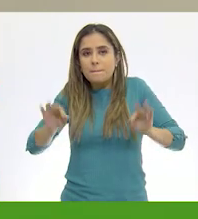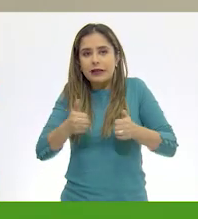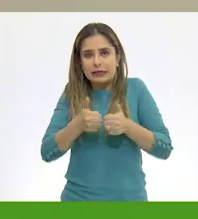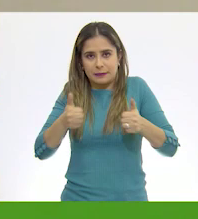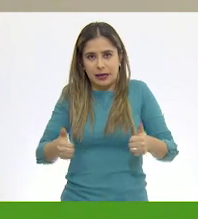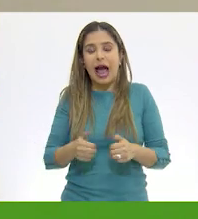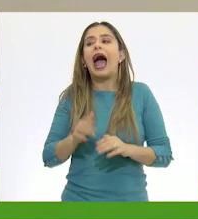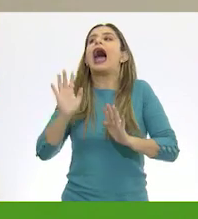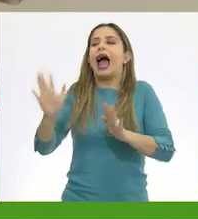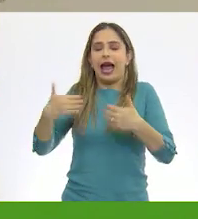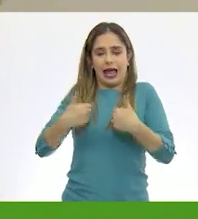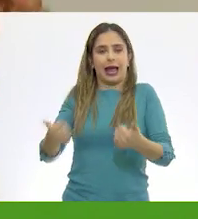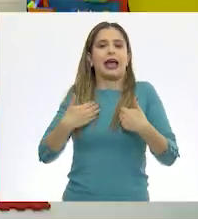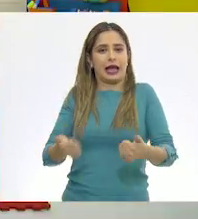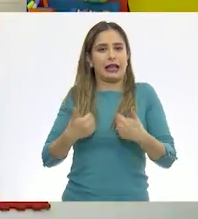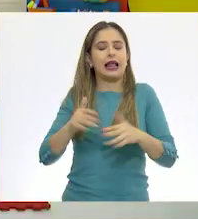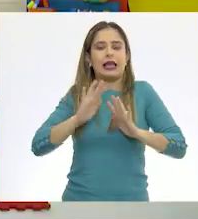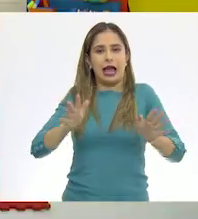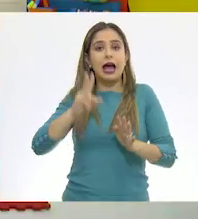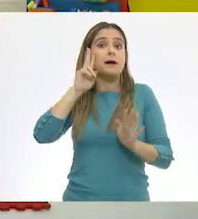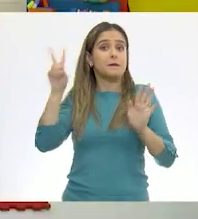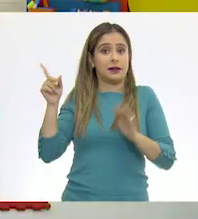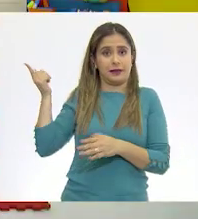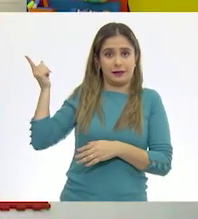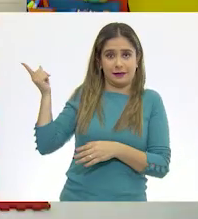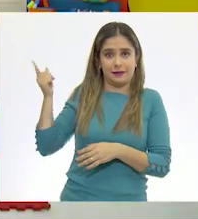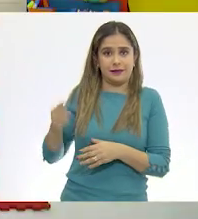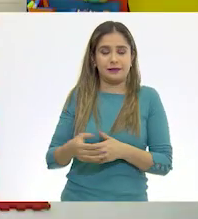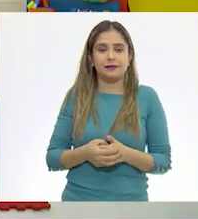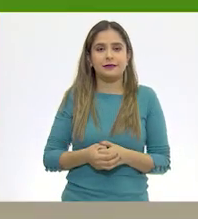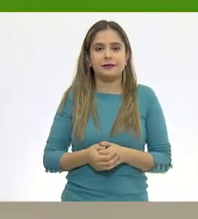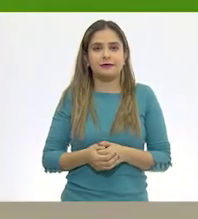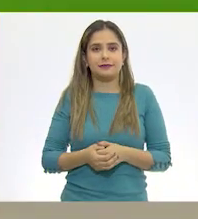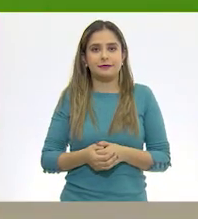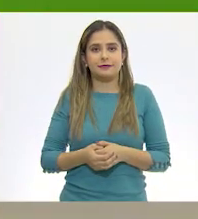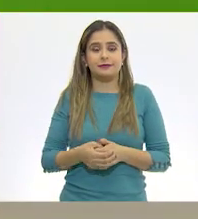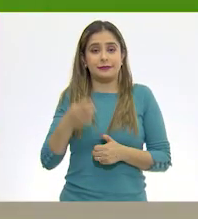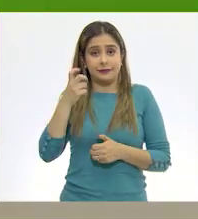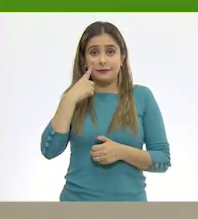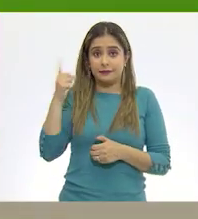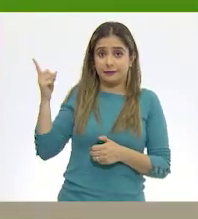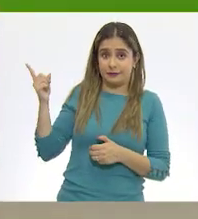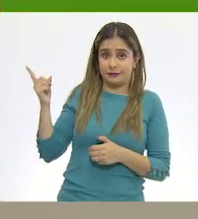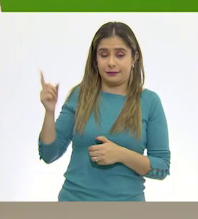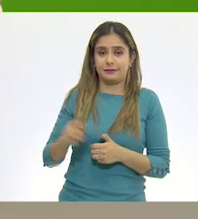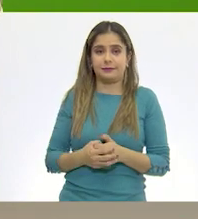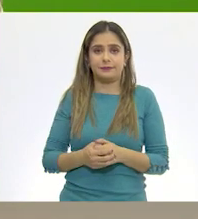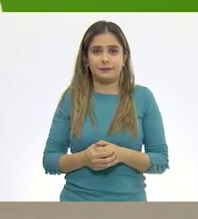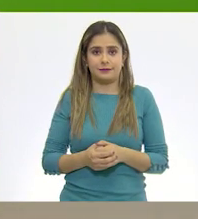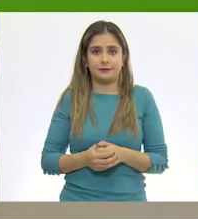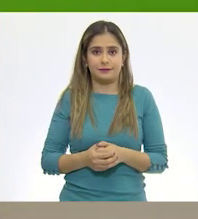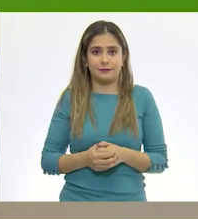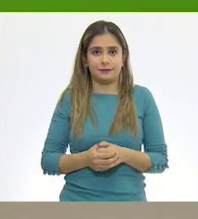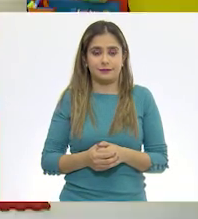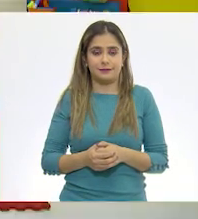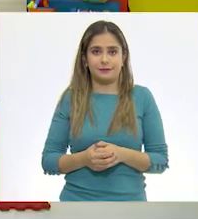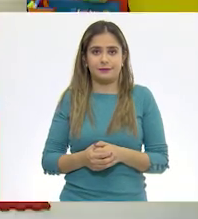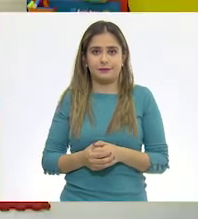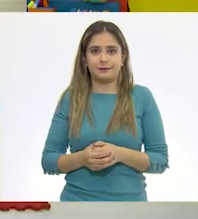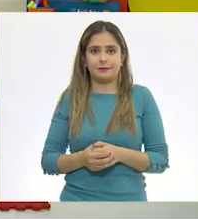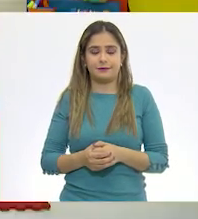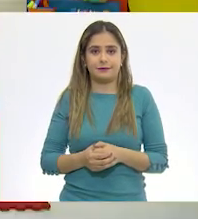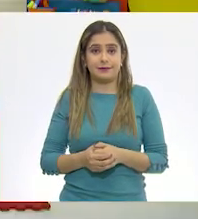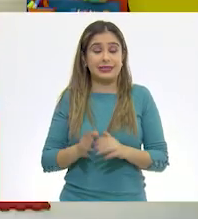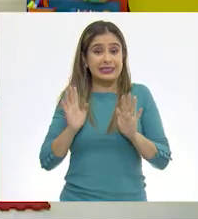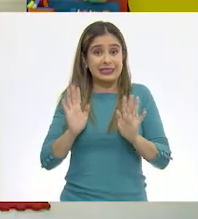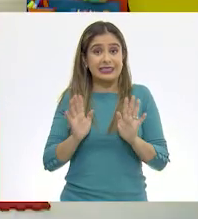entendí. Sí. ¿Ya ¿Listo? Vieron? Así. Eso es. Así. Que estén estas salientes aquí, uh-huh, separados.